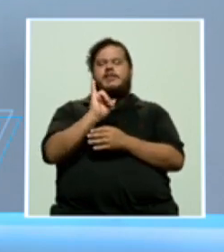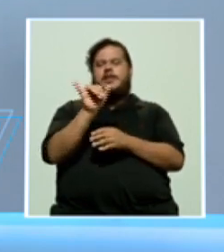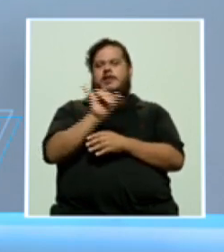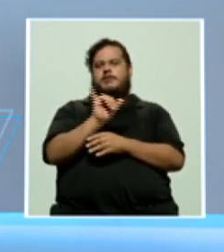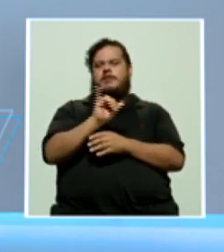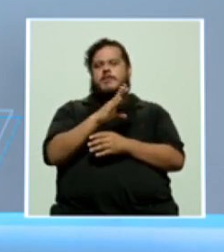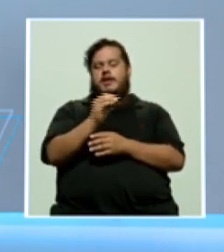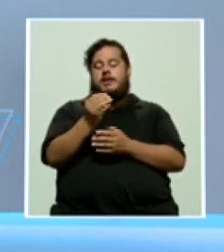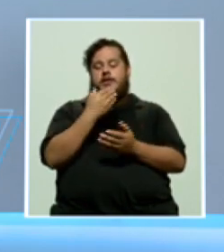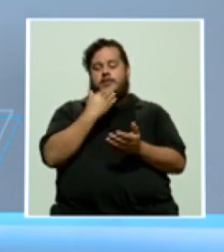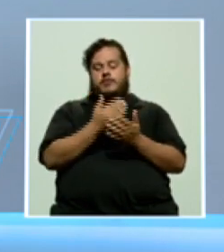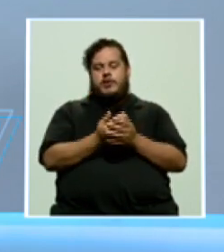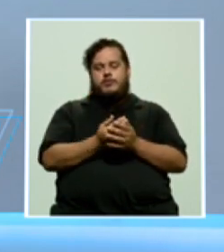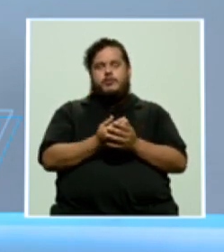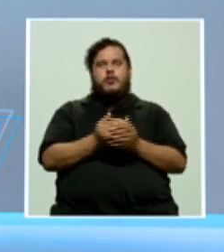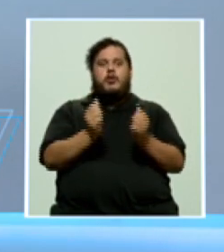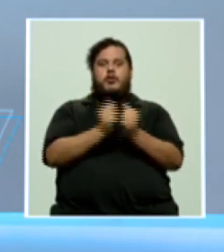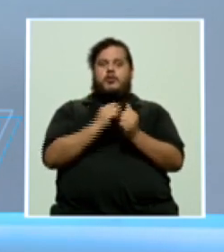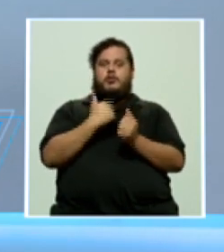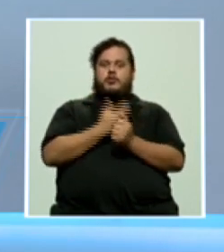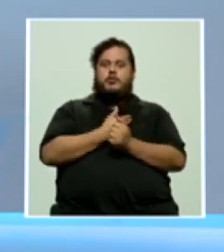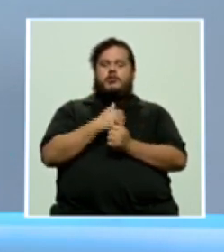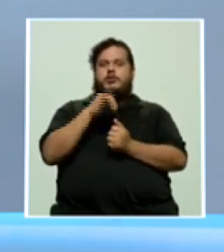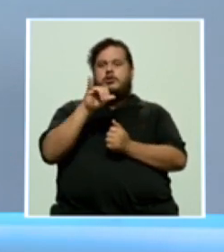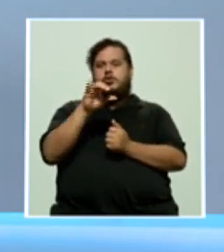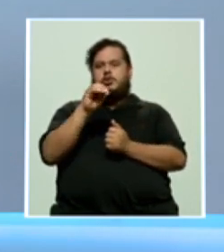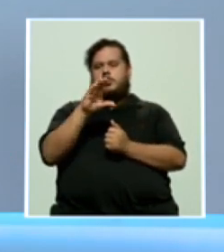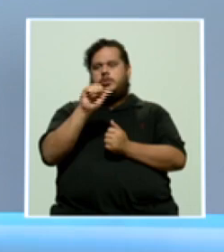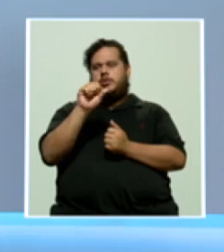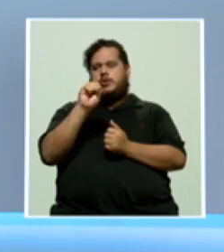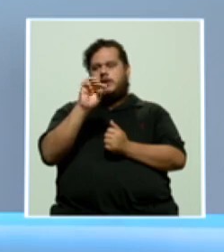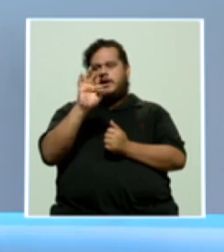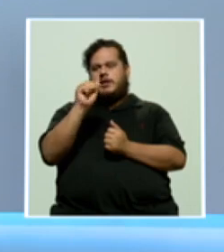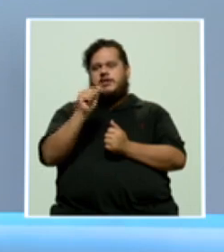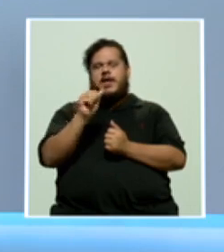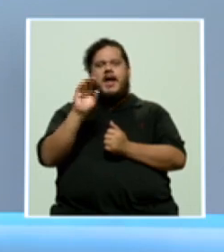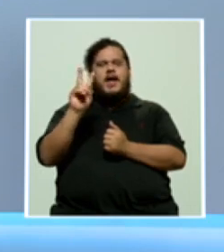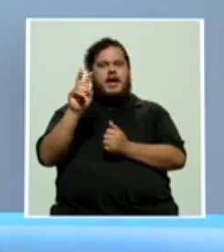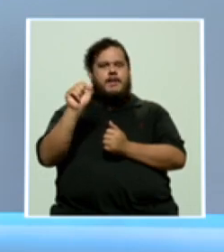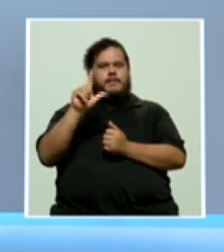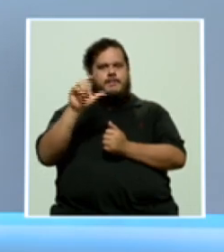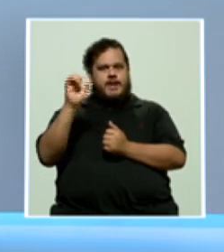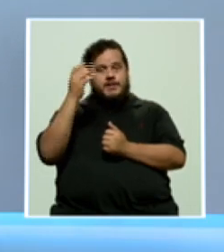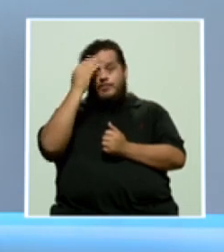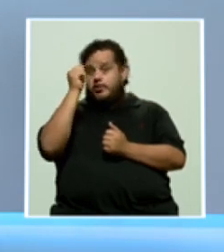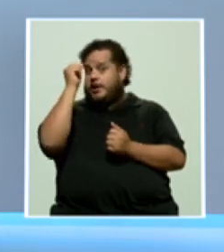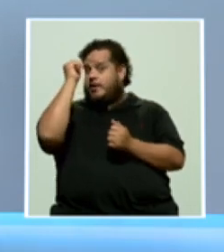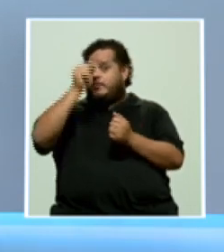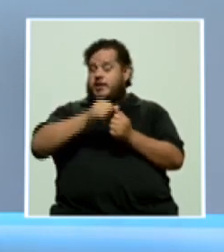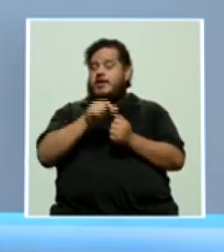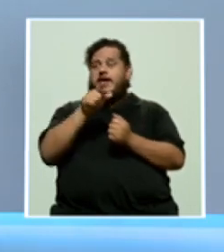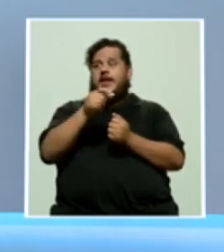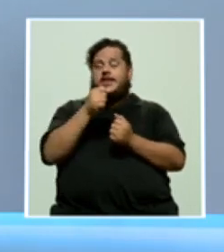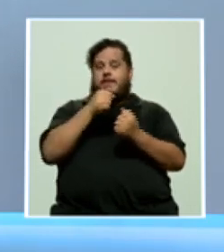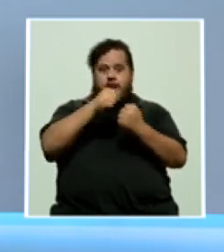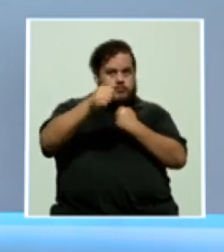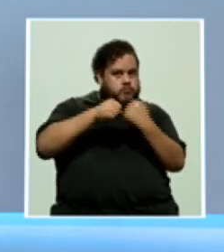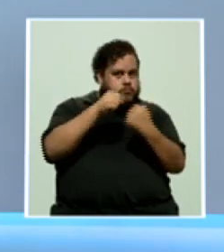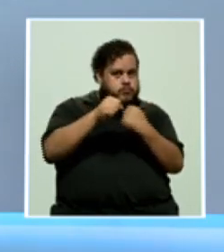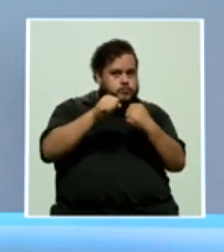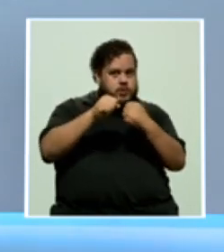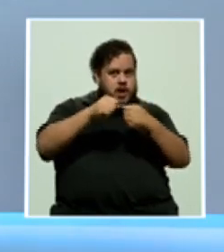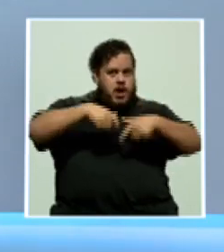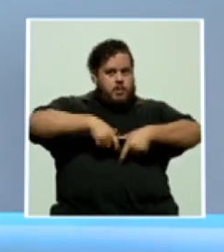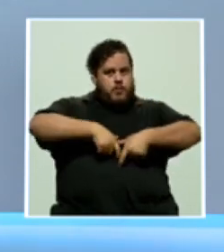Y va a estar con nosotros Yocasta Valle, porque recuerde, don Ernesto y amigos que nos sintonizan, que va a estar peleando próximamente por el